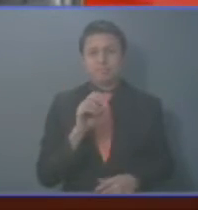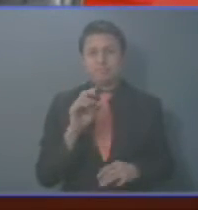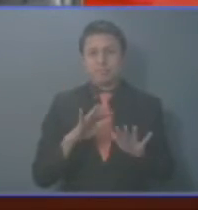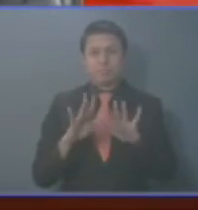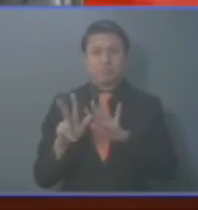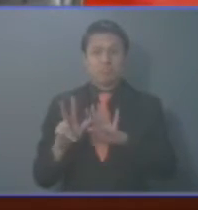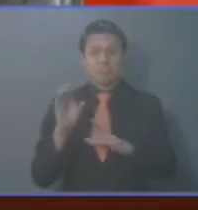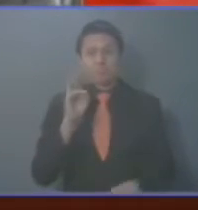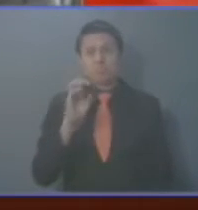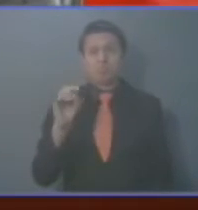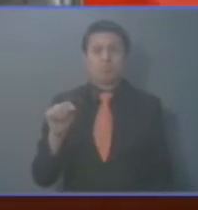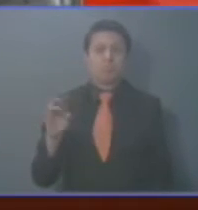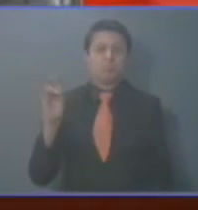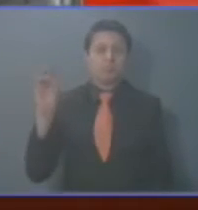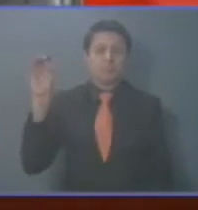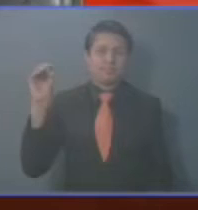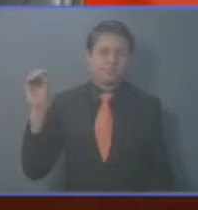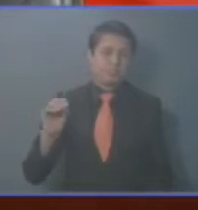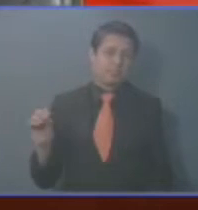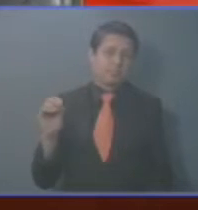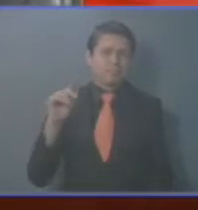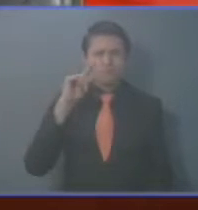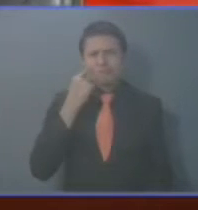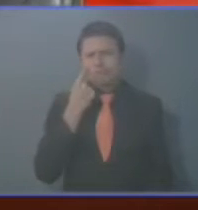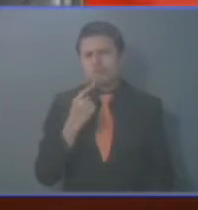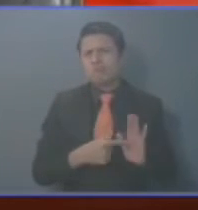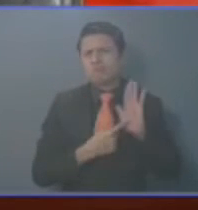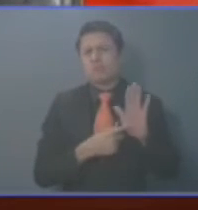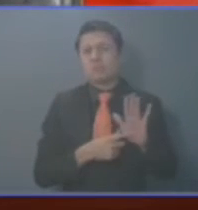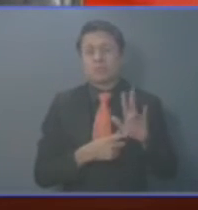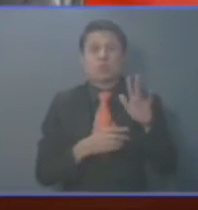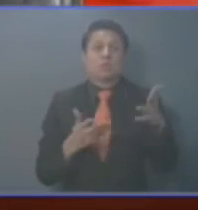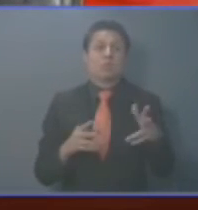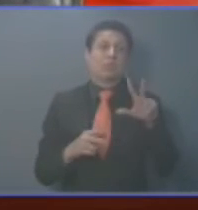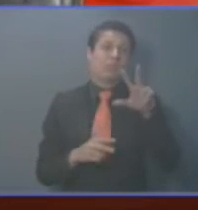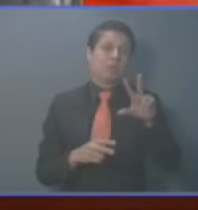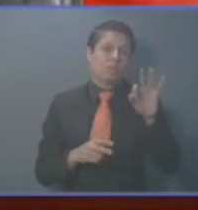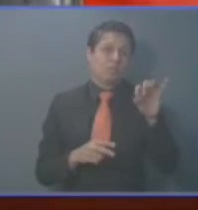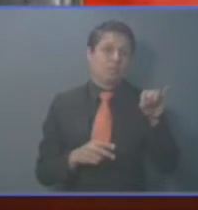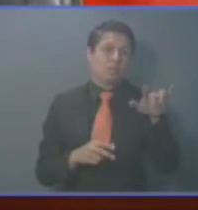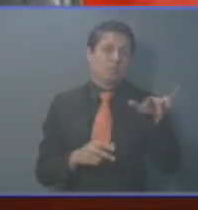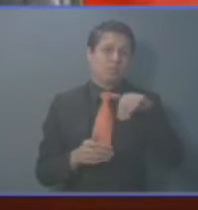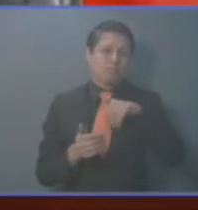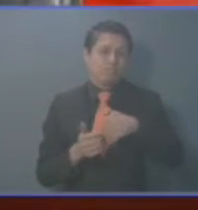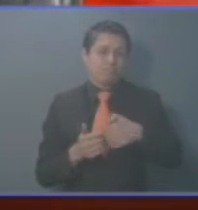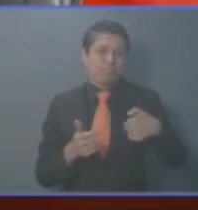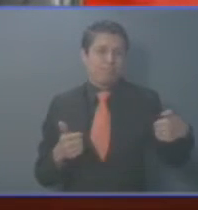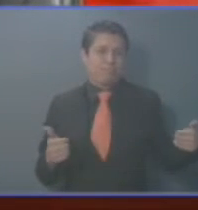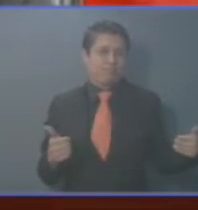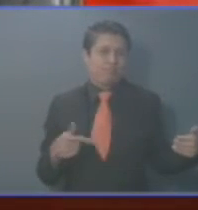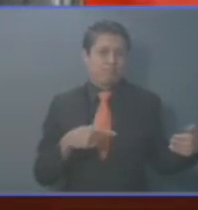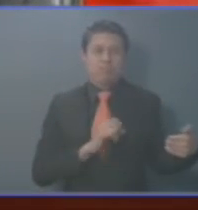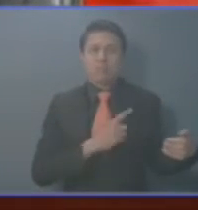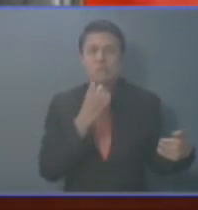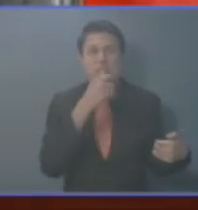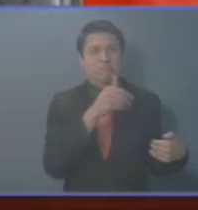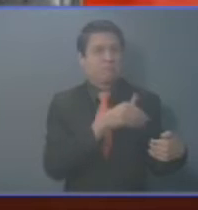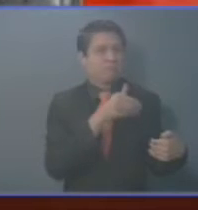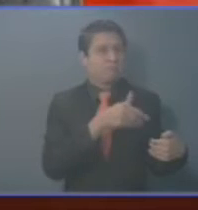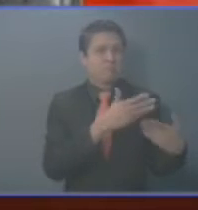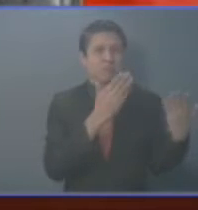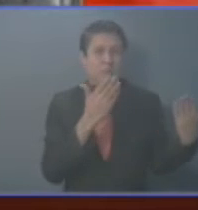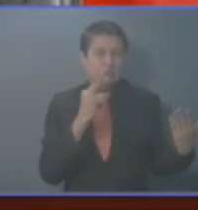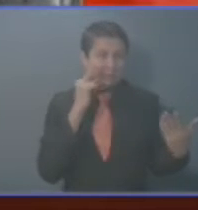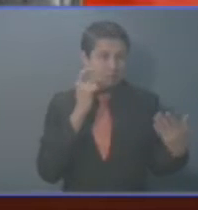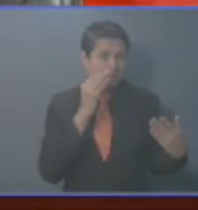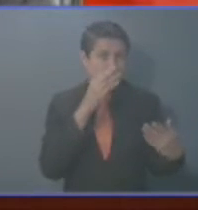el 60.7%, lo que deja fuera el 39.3% de personas en edad escolar, lo que para ese mismo año significó